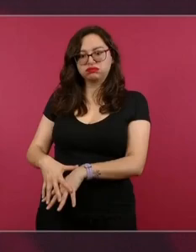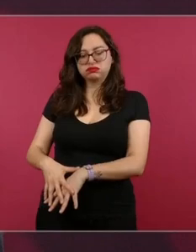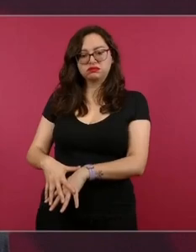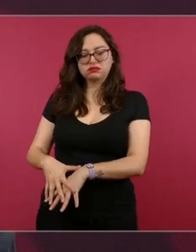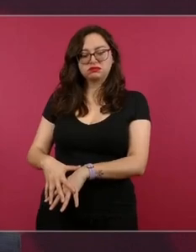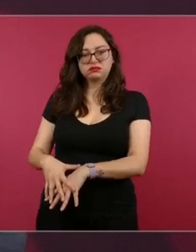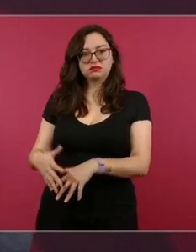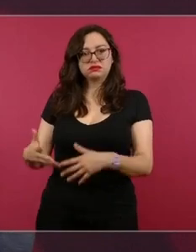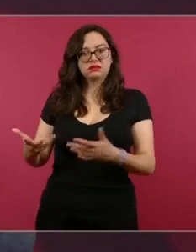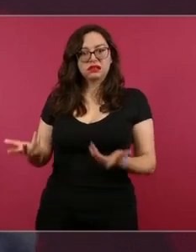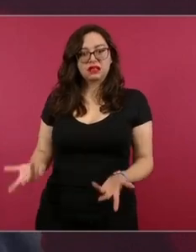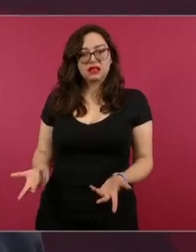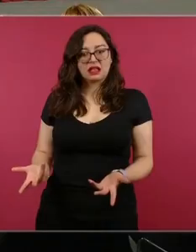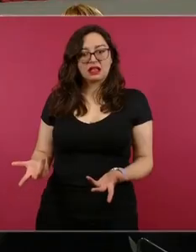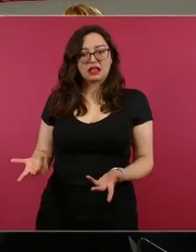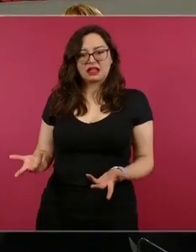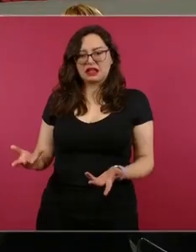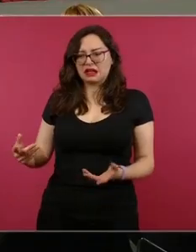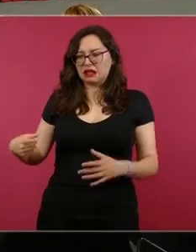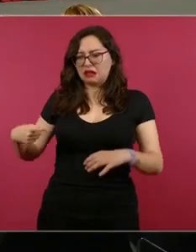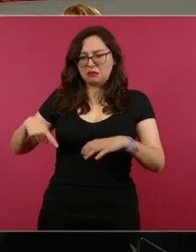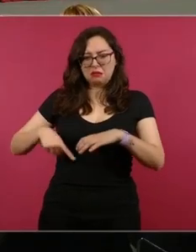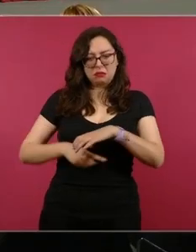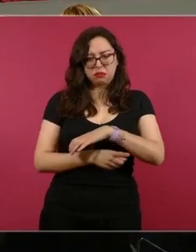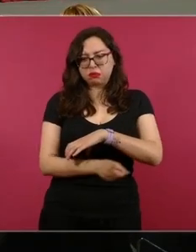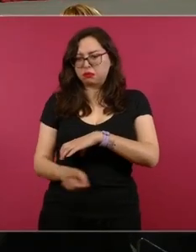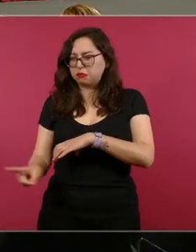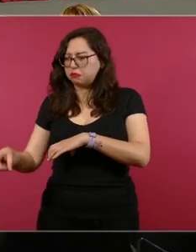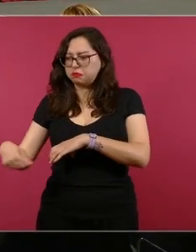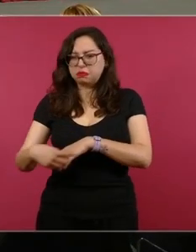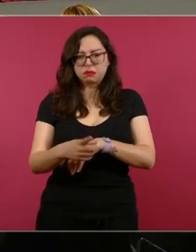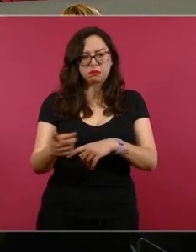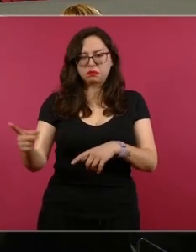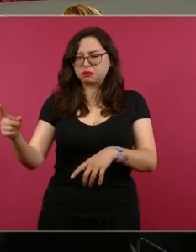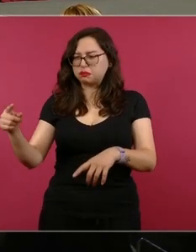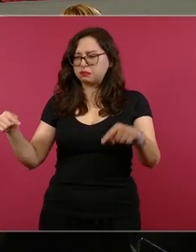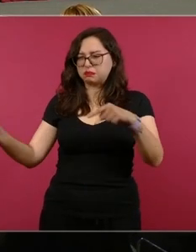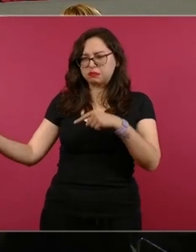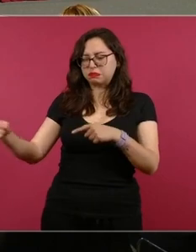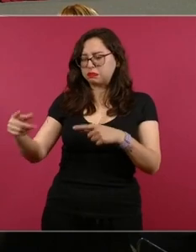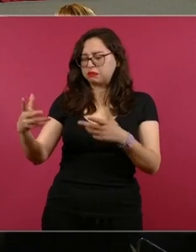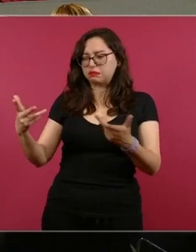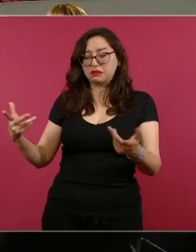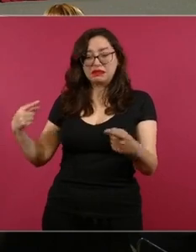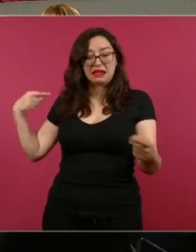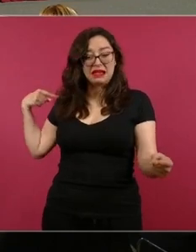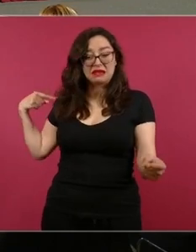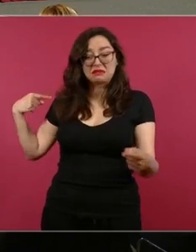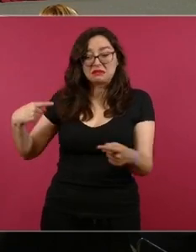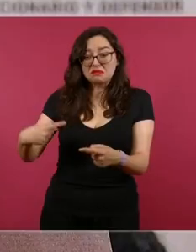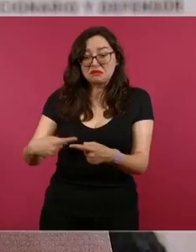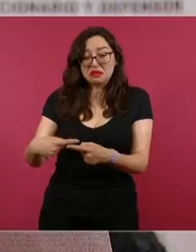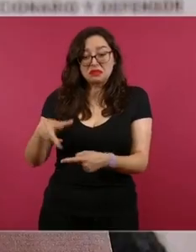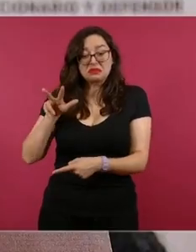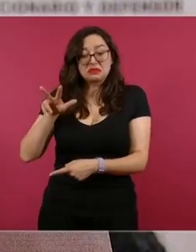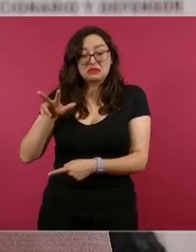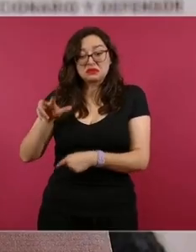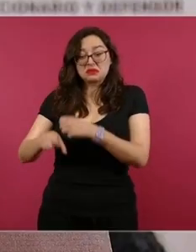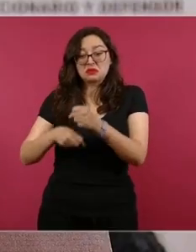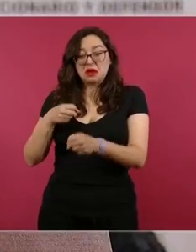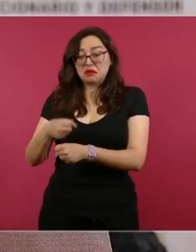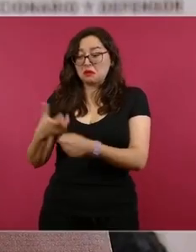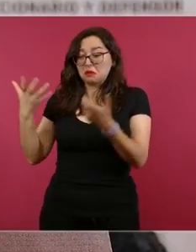inundadas, en un enjambre de minas que existen en, en el lugar, con explotaciones de cientos de